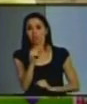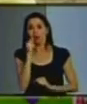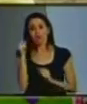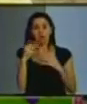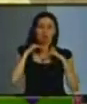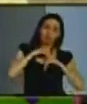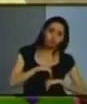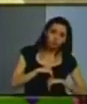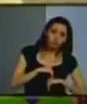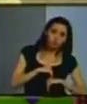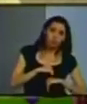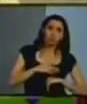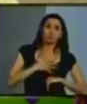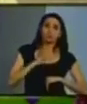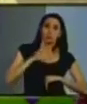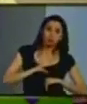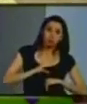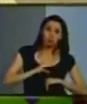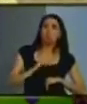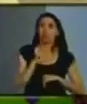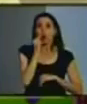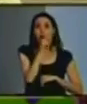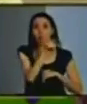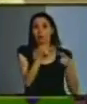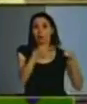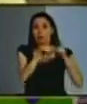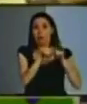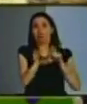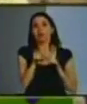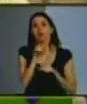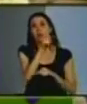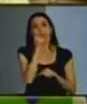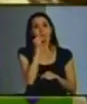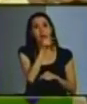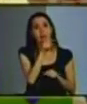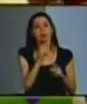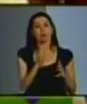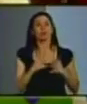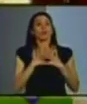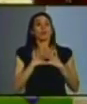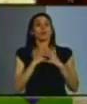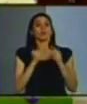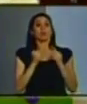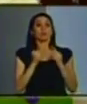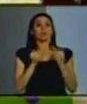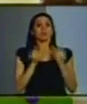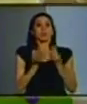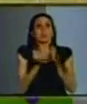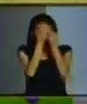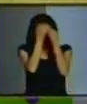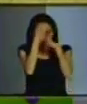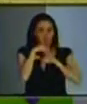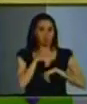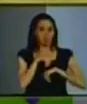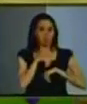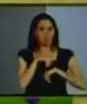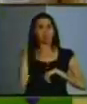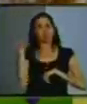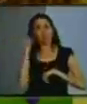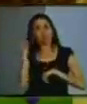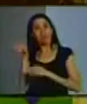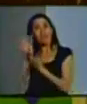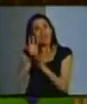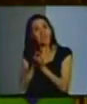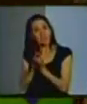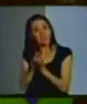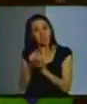desarmó emocionalmente? Yo creo que para él fue súper fuerte porque se fue muy para adentro. Carolina es el ejemplo